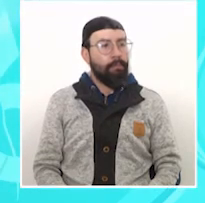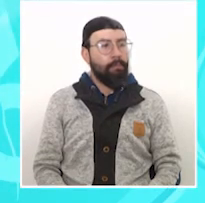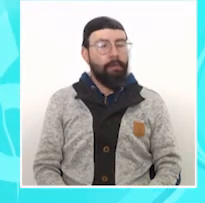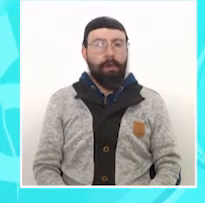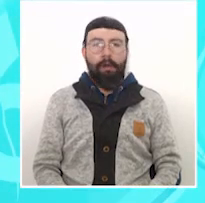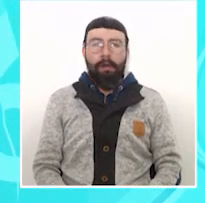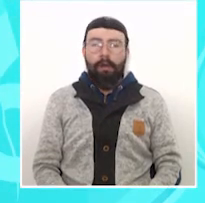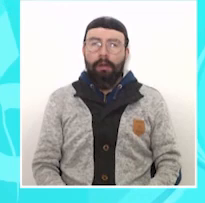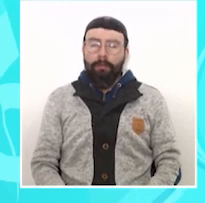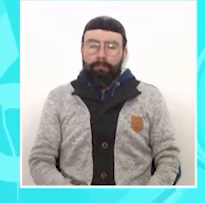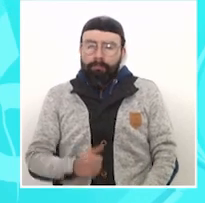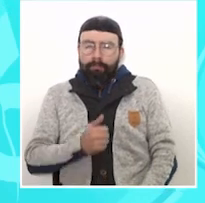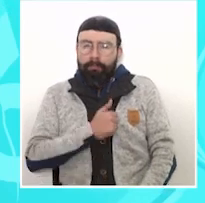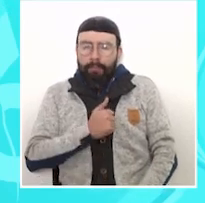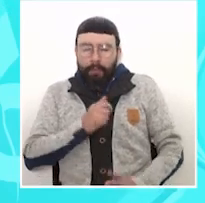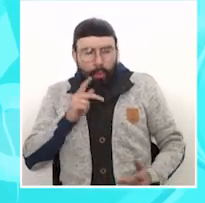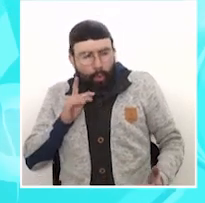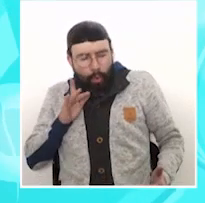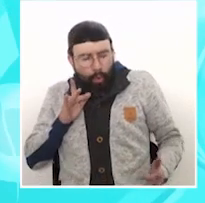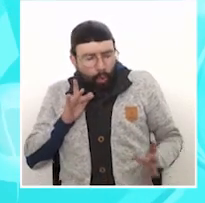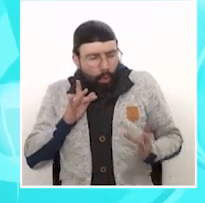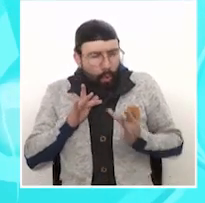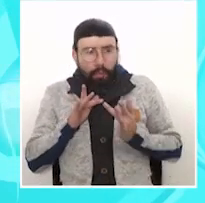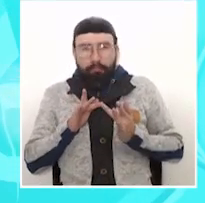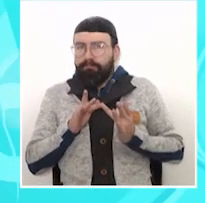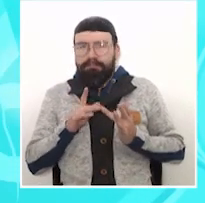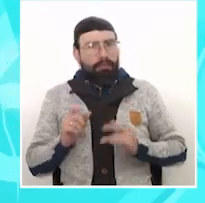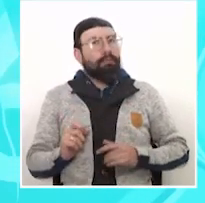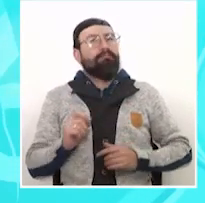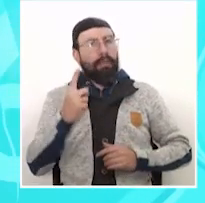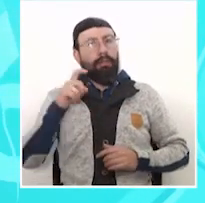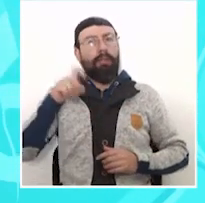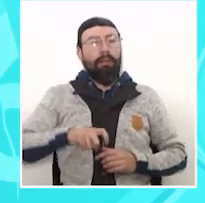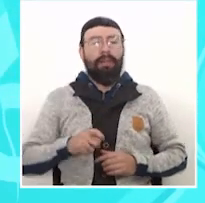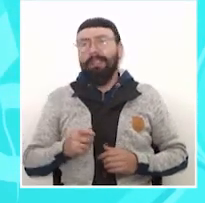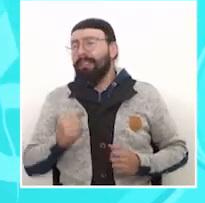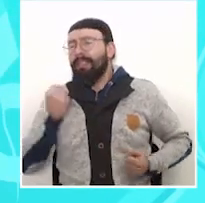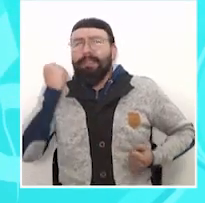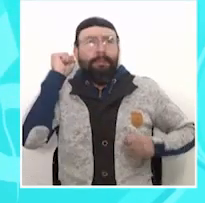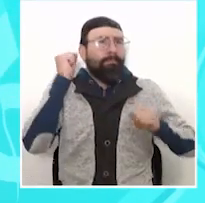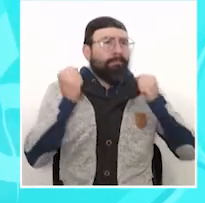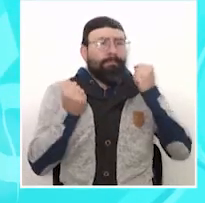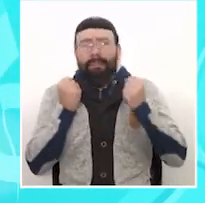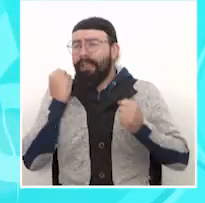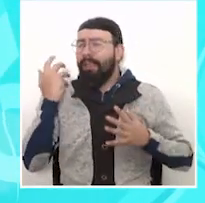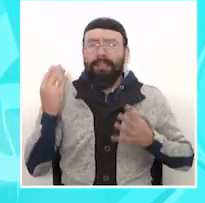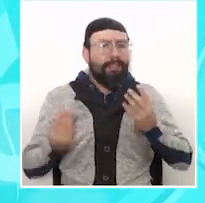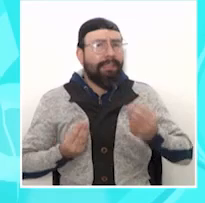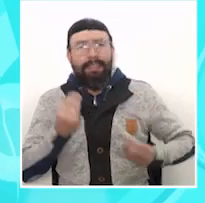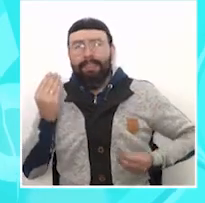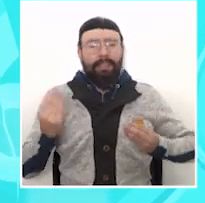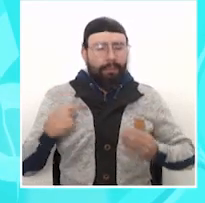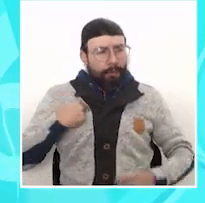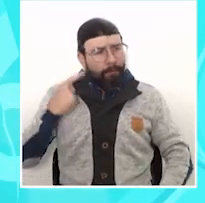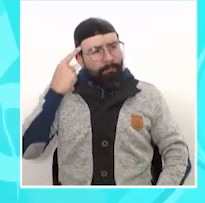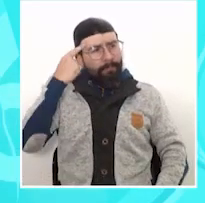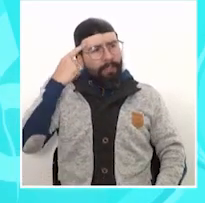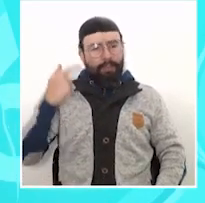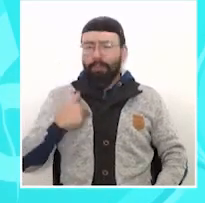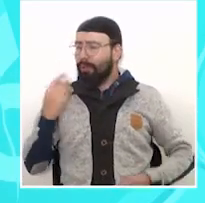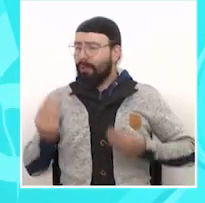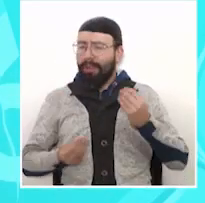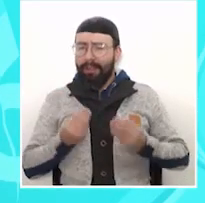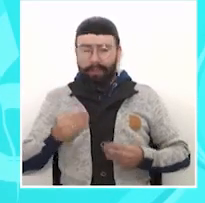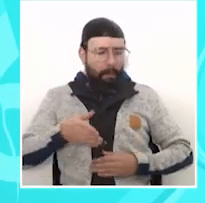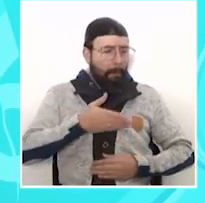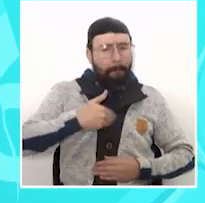Conectar con nuestro ser debe ser una prioridad. En tiempos de angustia, estrés y ansiedad, nos preguntamos qué podemos hacer para llenar ese